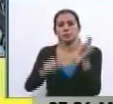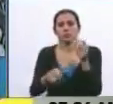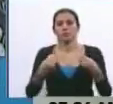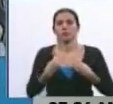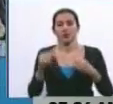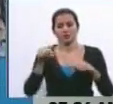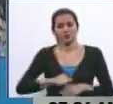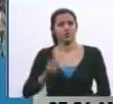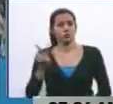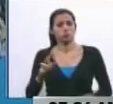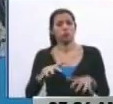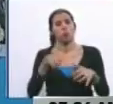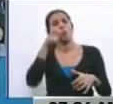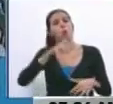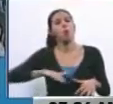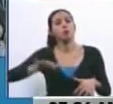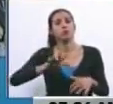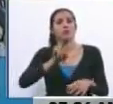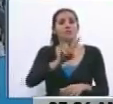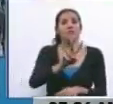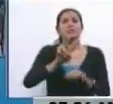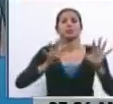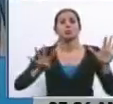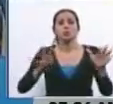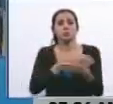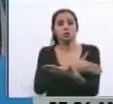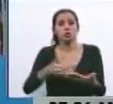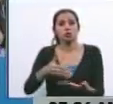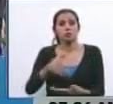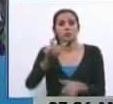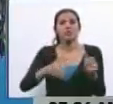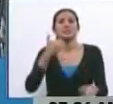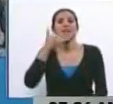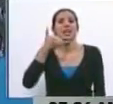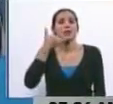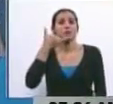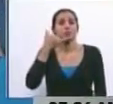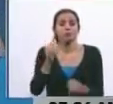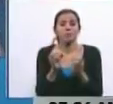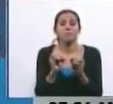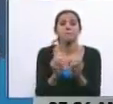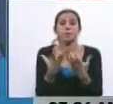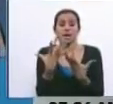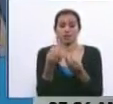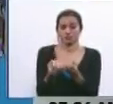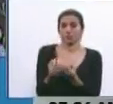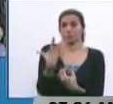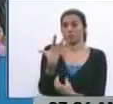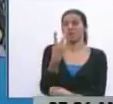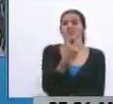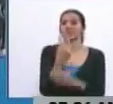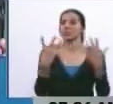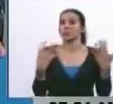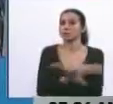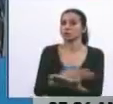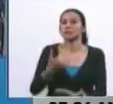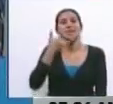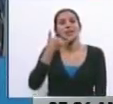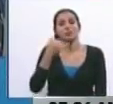habitantes. Y somos 29 millones de teléfonos encendidos en este segundo, 29 millones, de los cuales